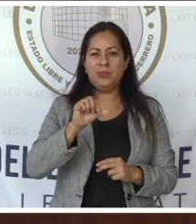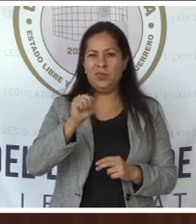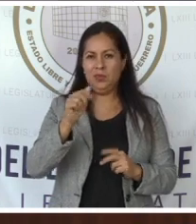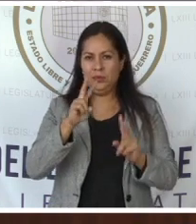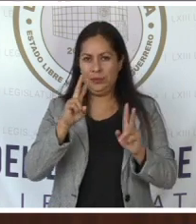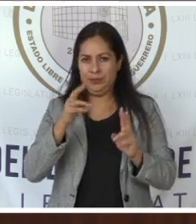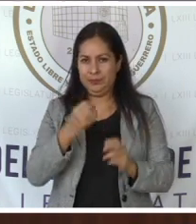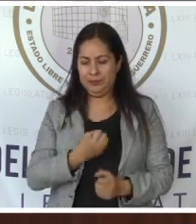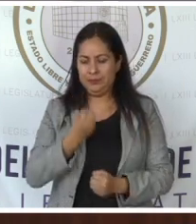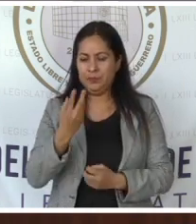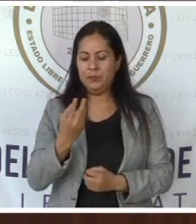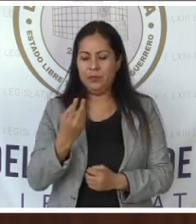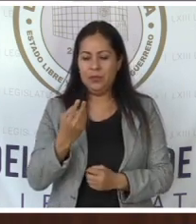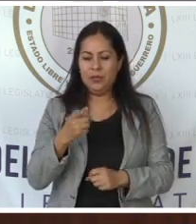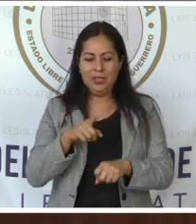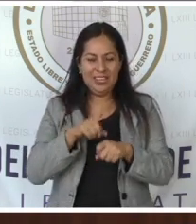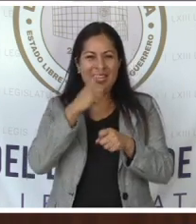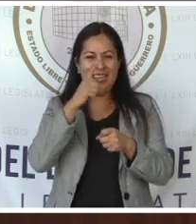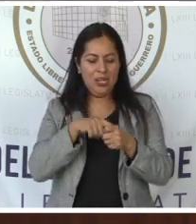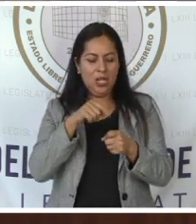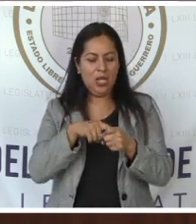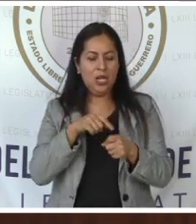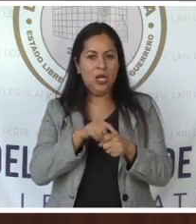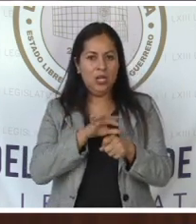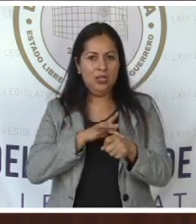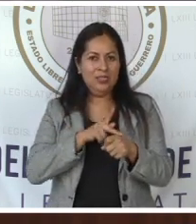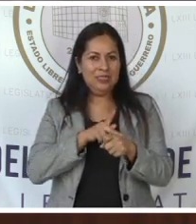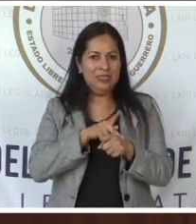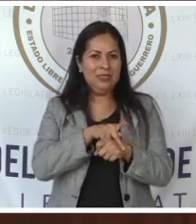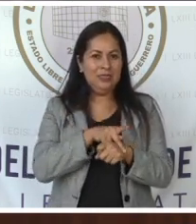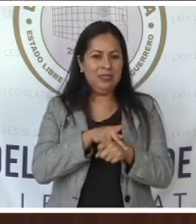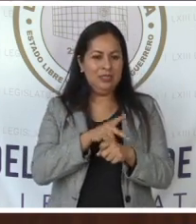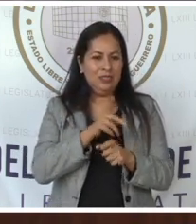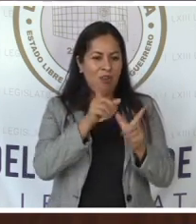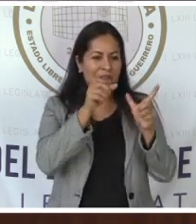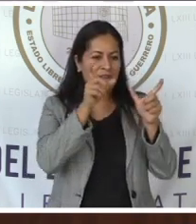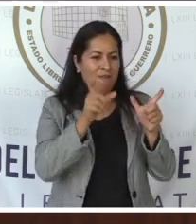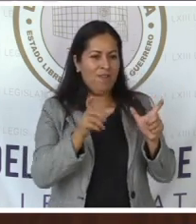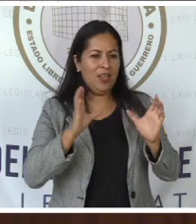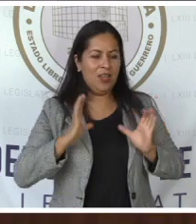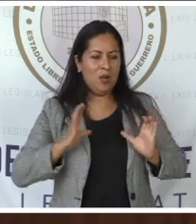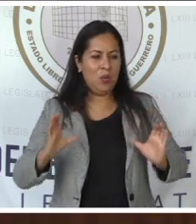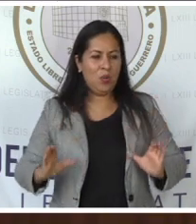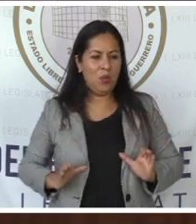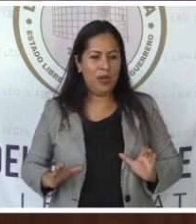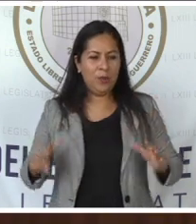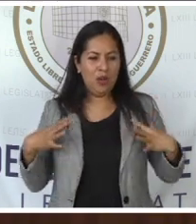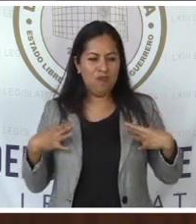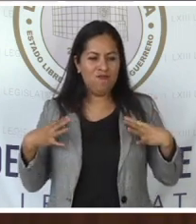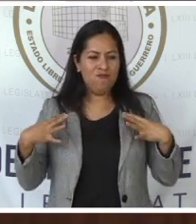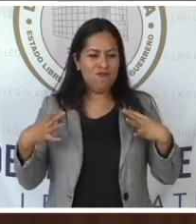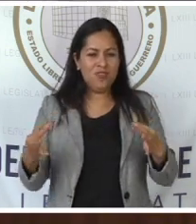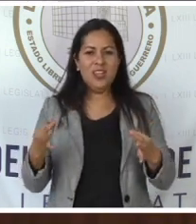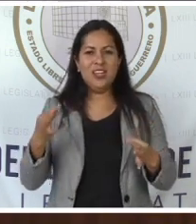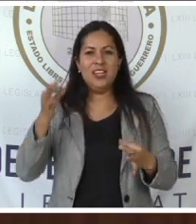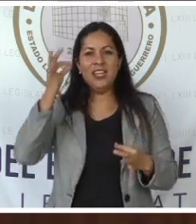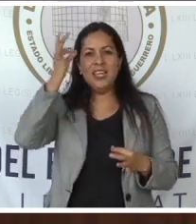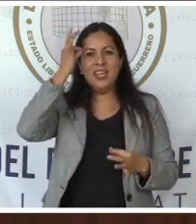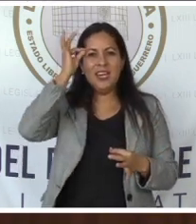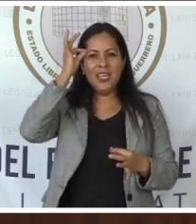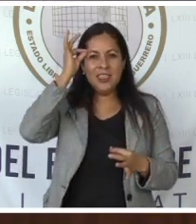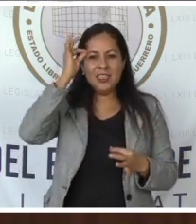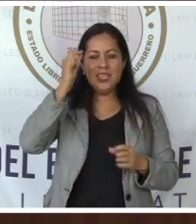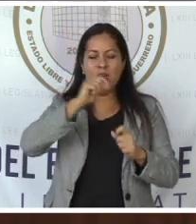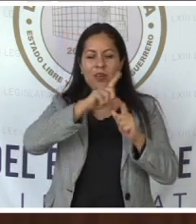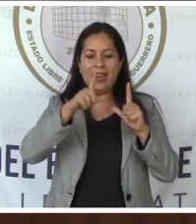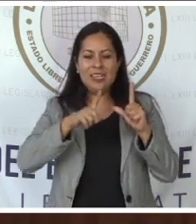frase, el tono de piel, la apariencia física, el origen étnico, racial, nacional y